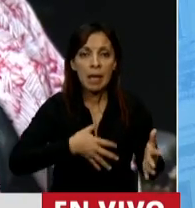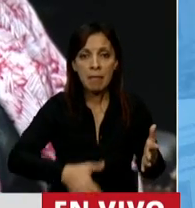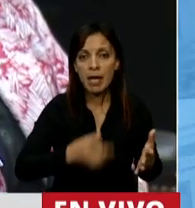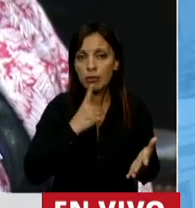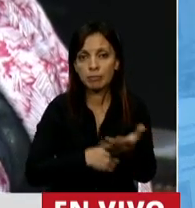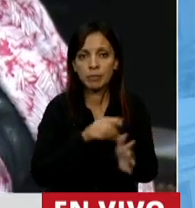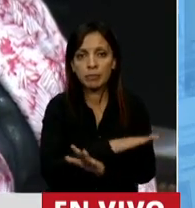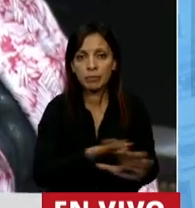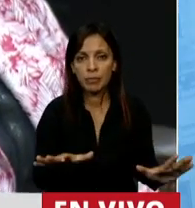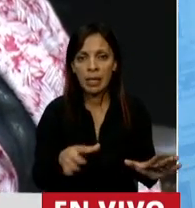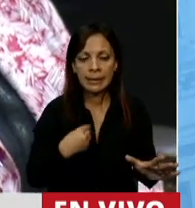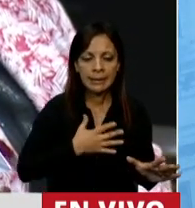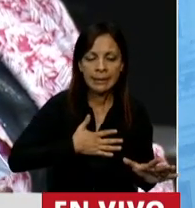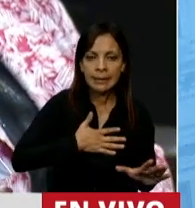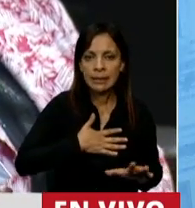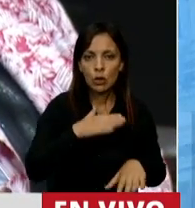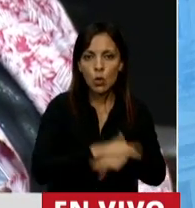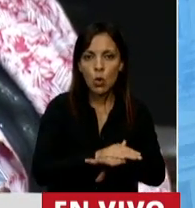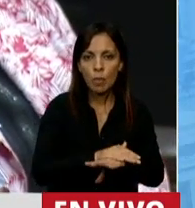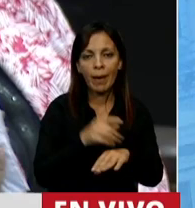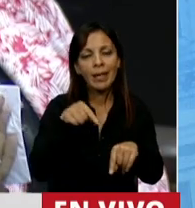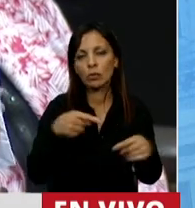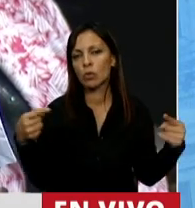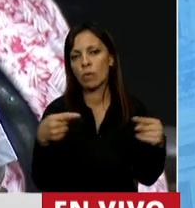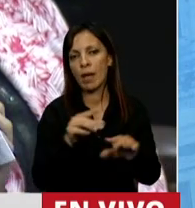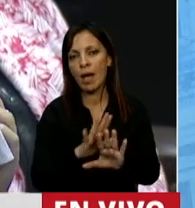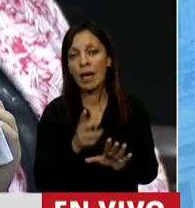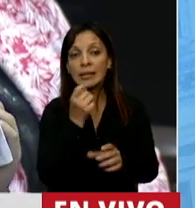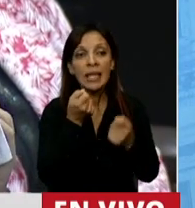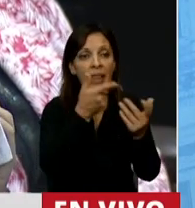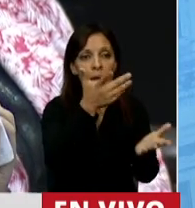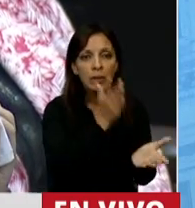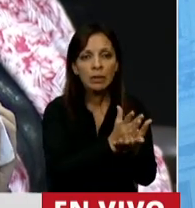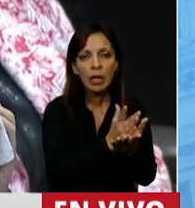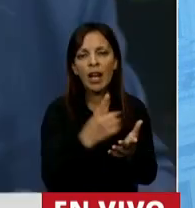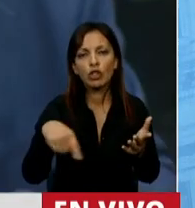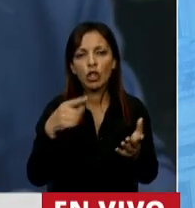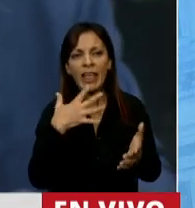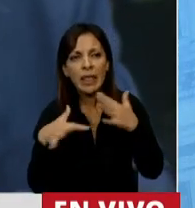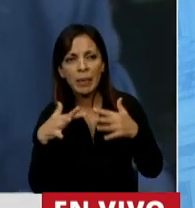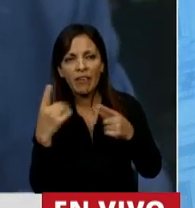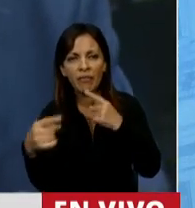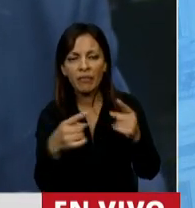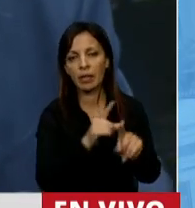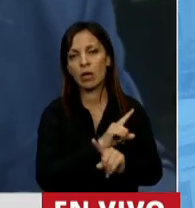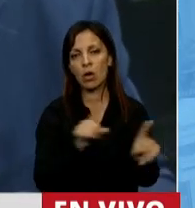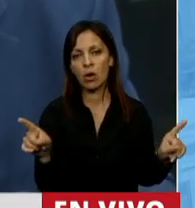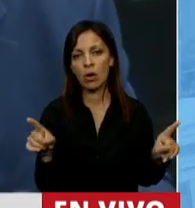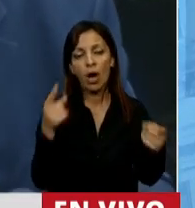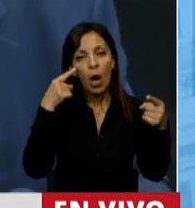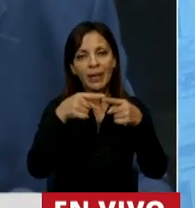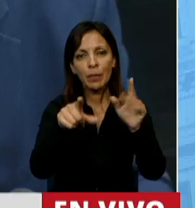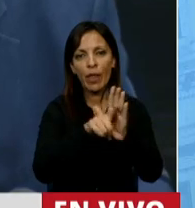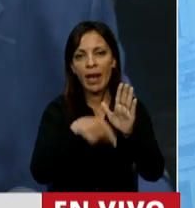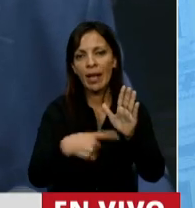de interrumpir un embarazo con culpa. No va. Si damos el derecho, no lo interpretemos. La idea de esta ley es que las mujeres